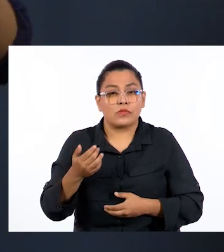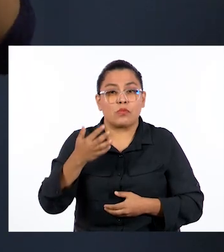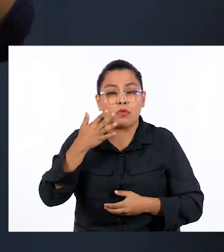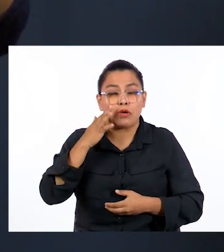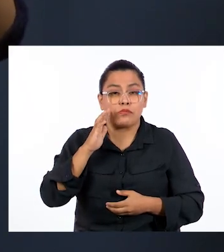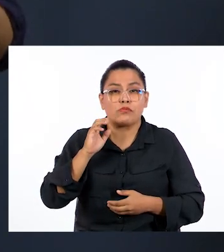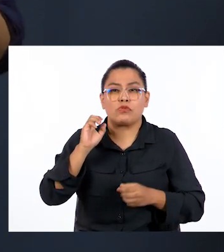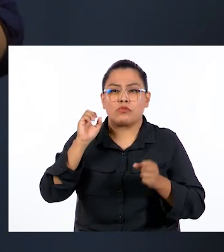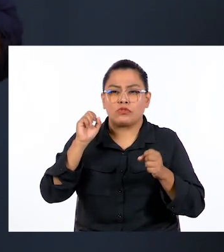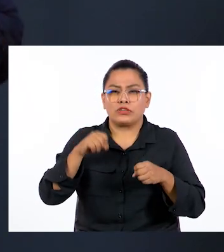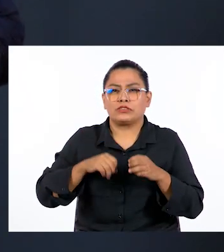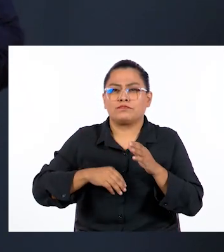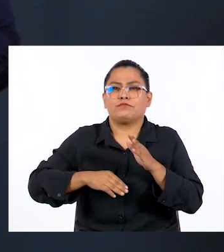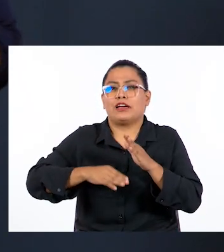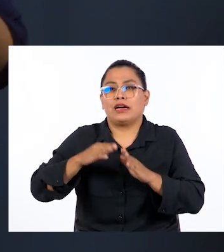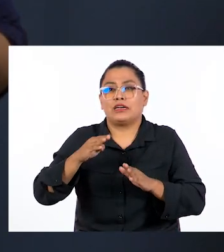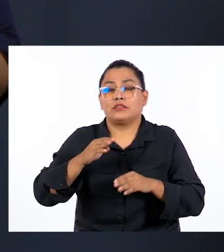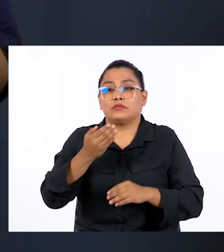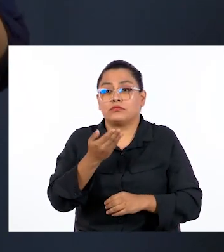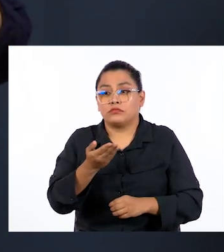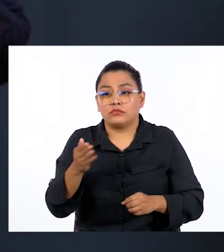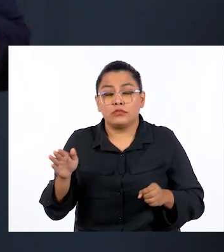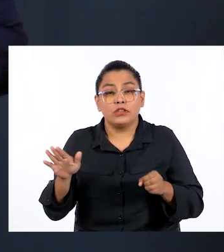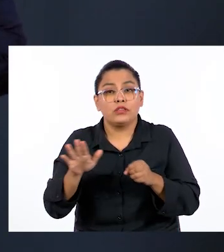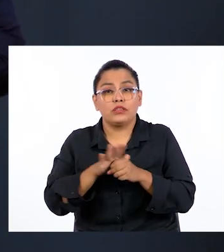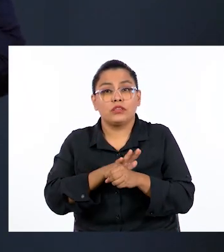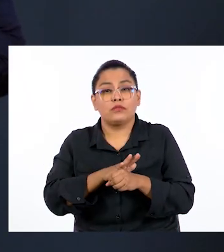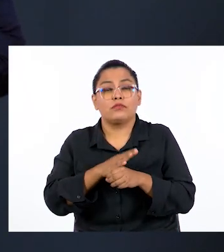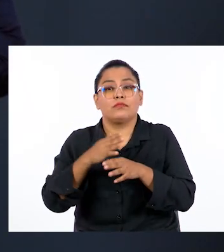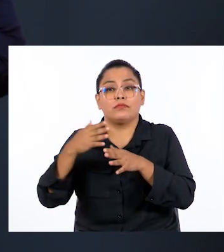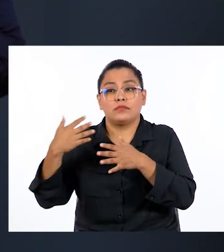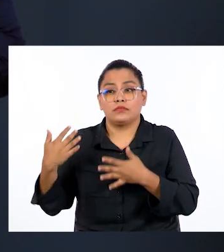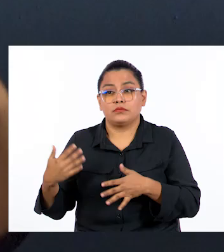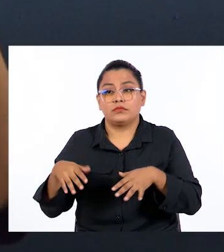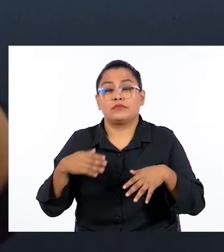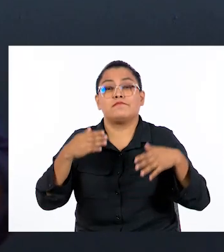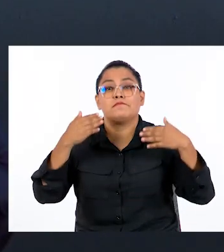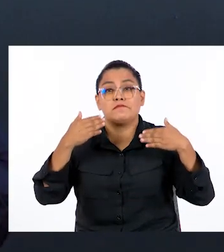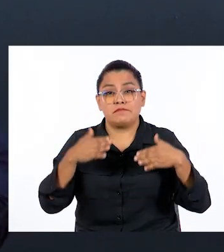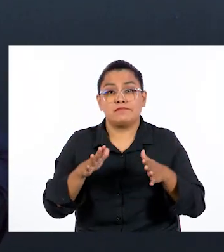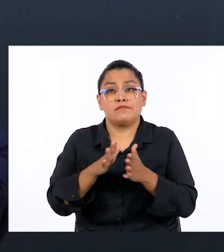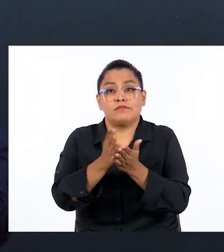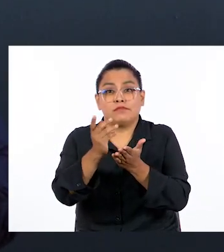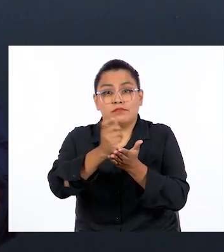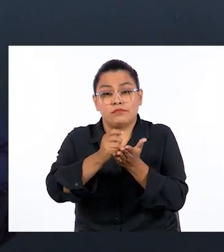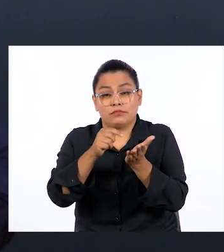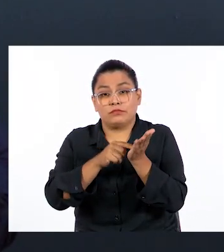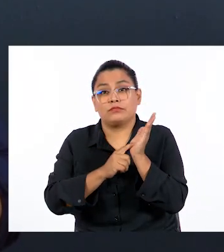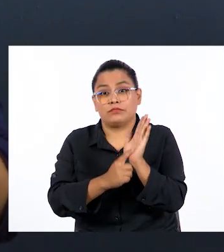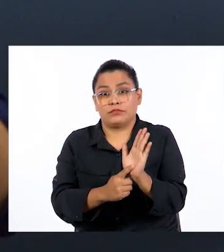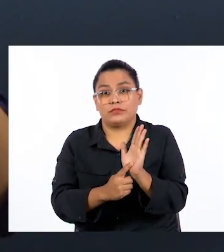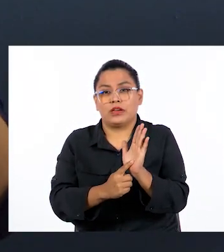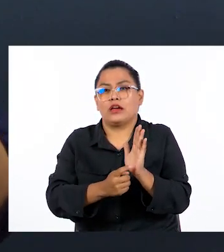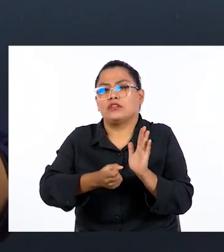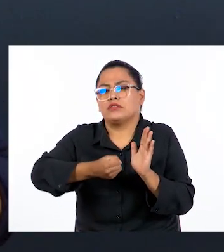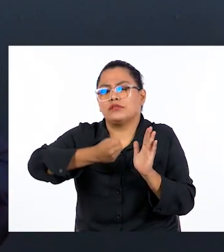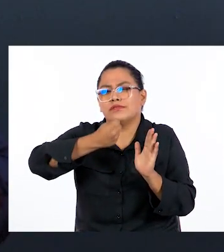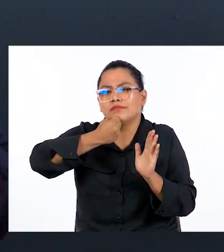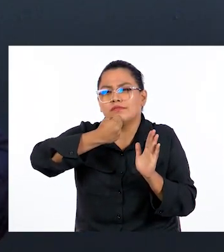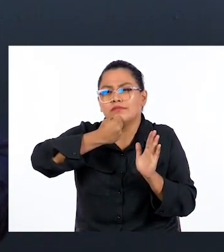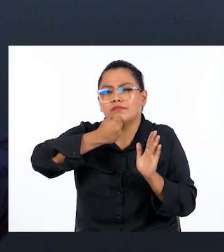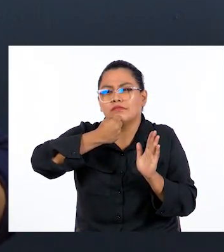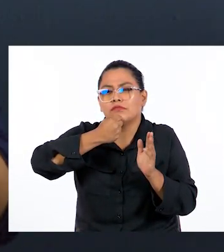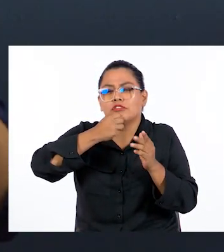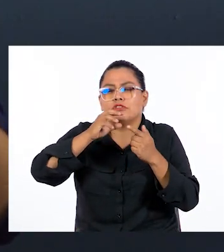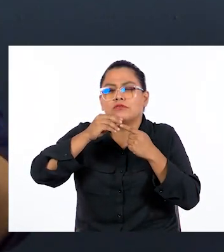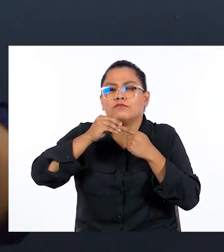que complementan las actividades ya dadas en el libro de texto. O se brinda una información más detallada